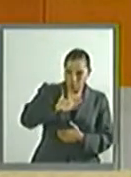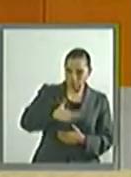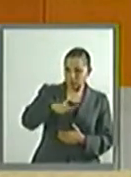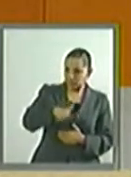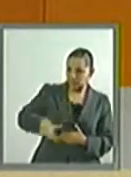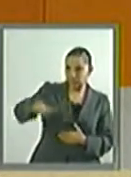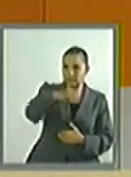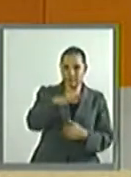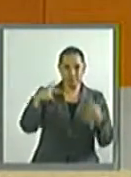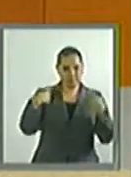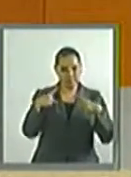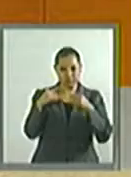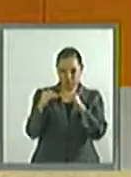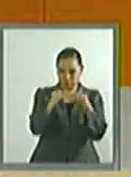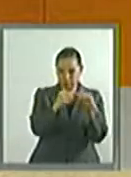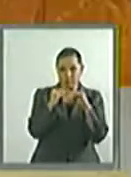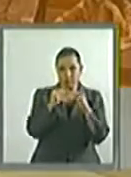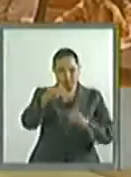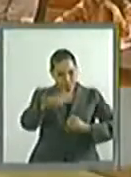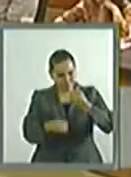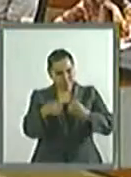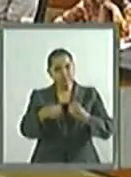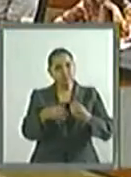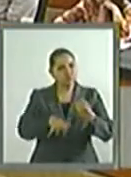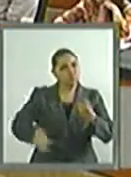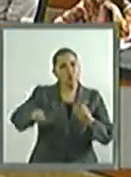El grupo parlamentario del PRD